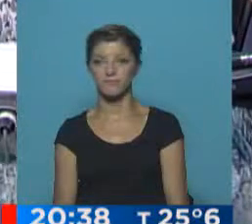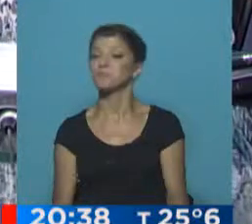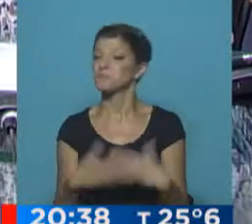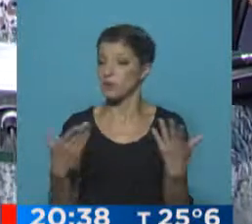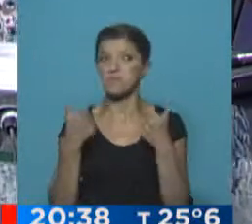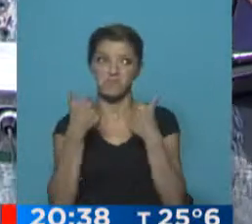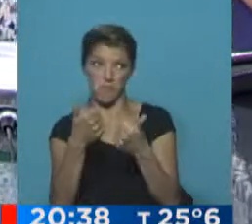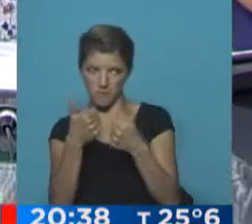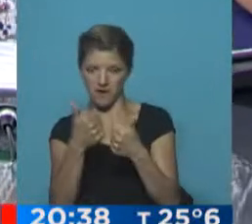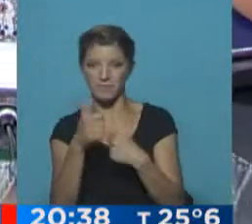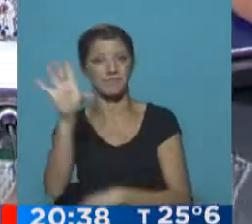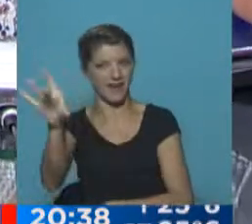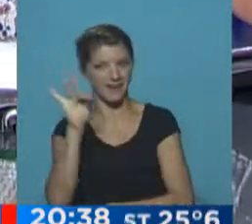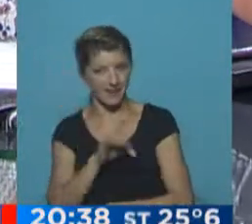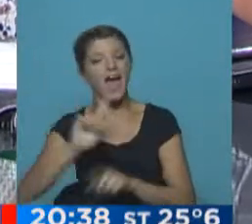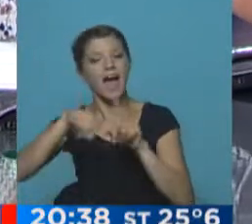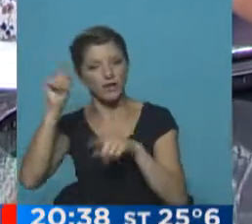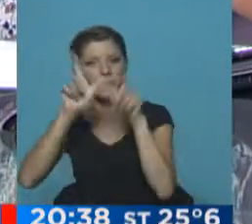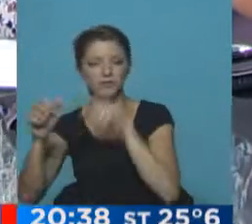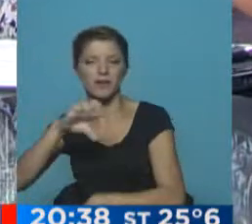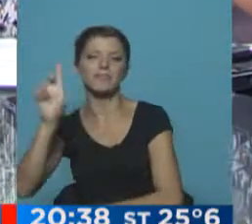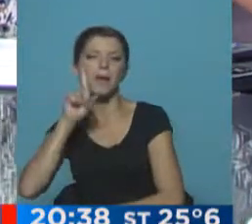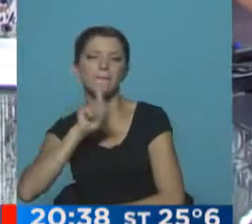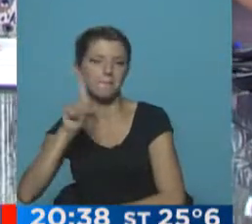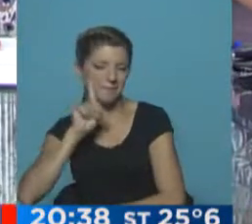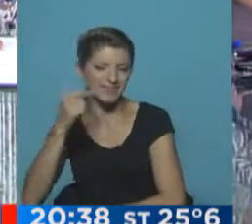Muy buena alternativa. Por allí había otros. Estaba el Piti Álvarez, sí, también. Claro,